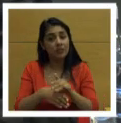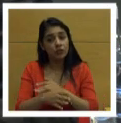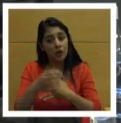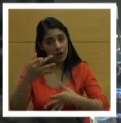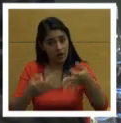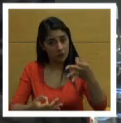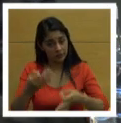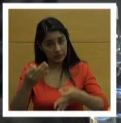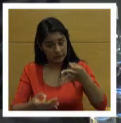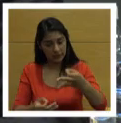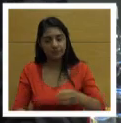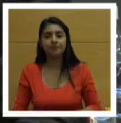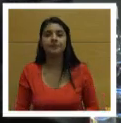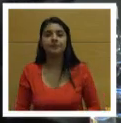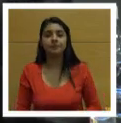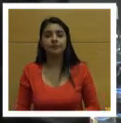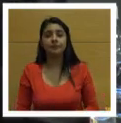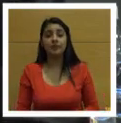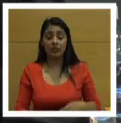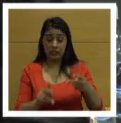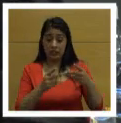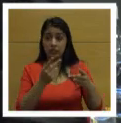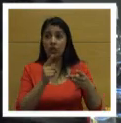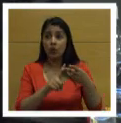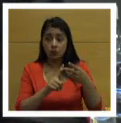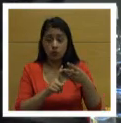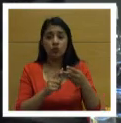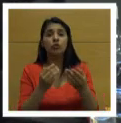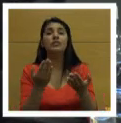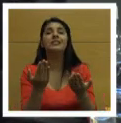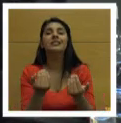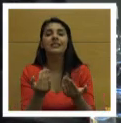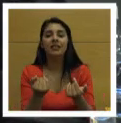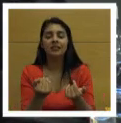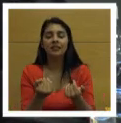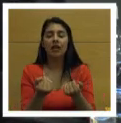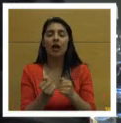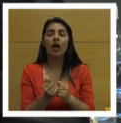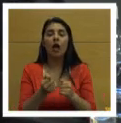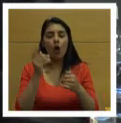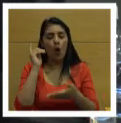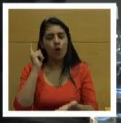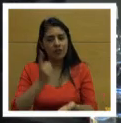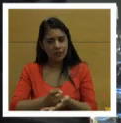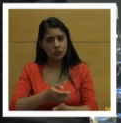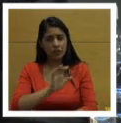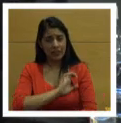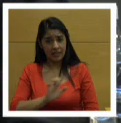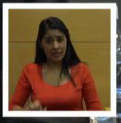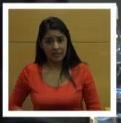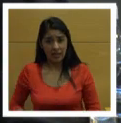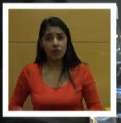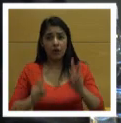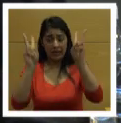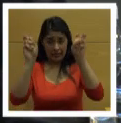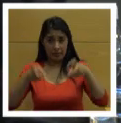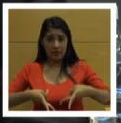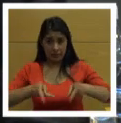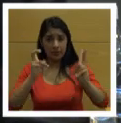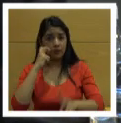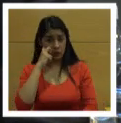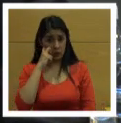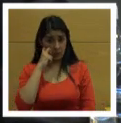justicia. Se requiere la realización de obligaciones positivas del Estado en materia de derechos